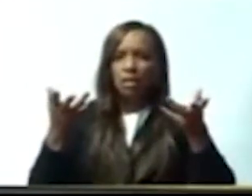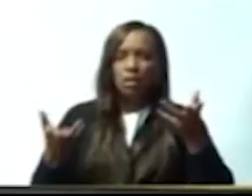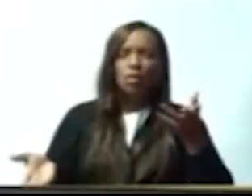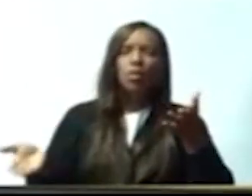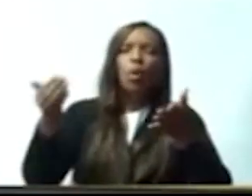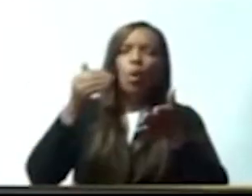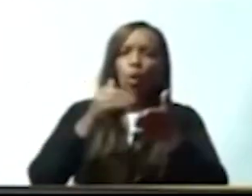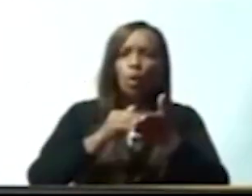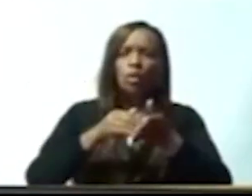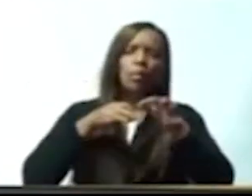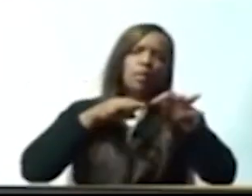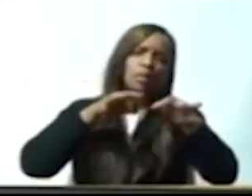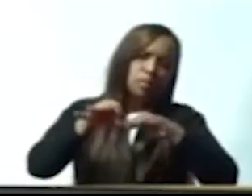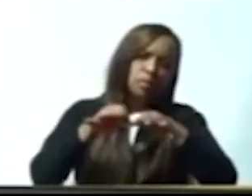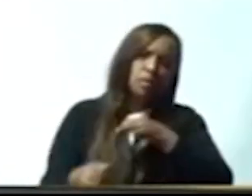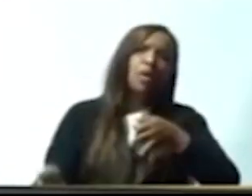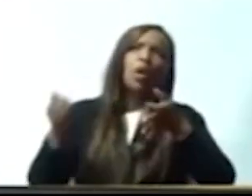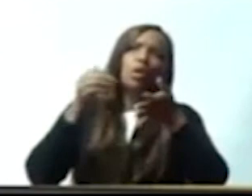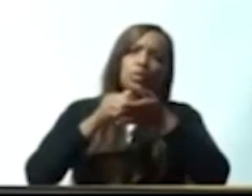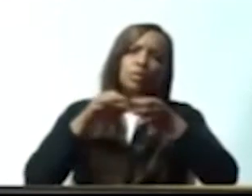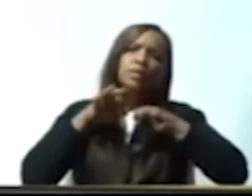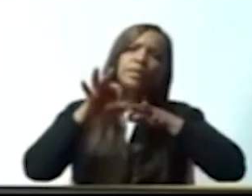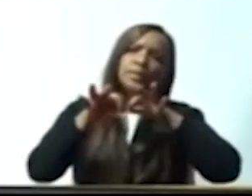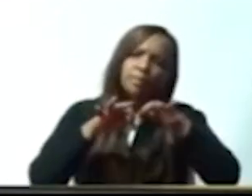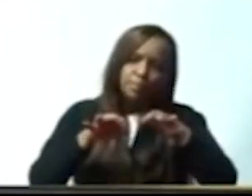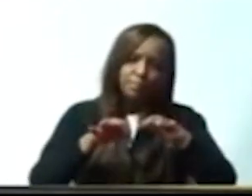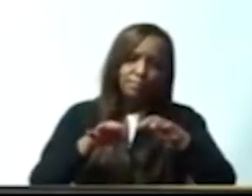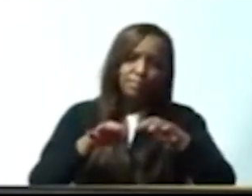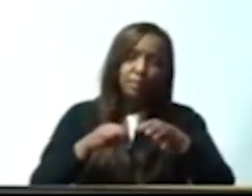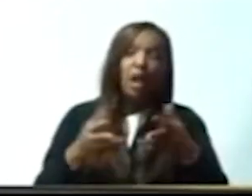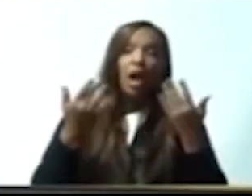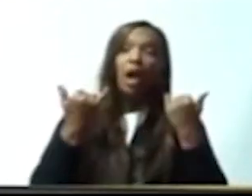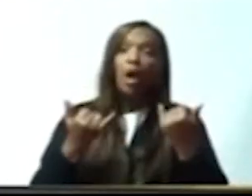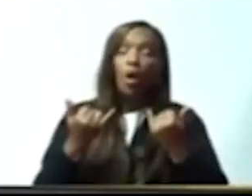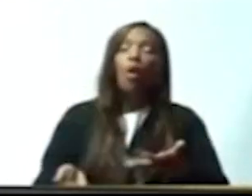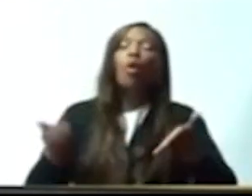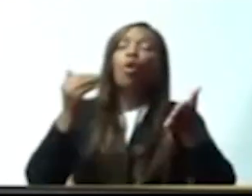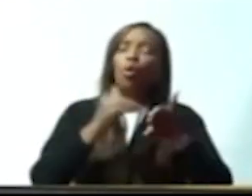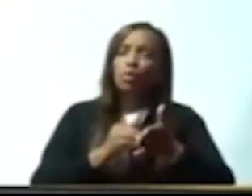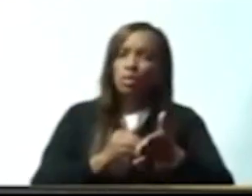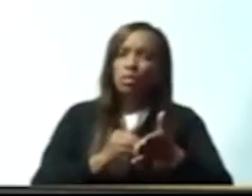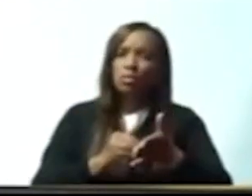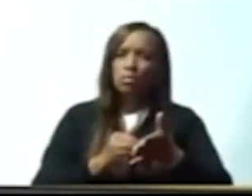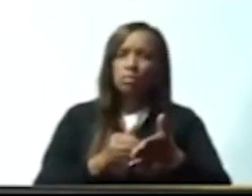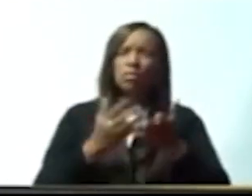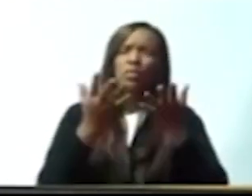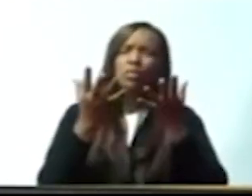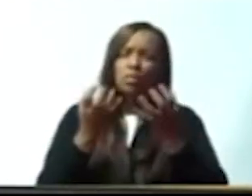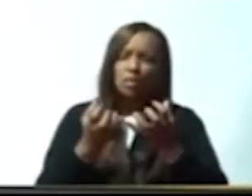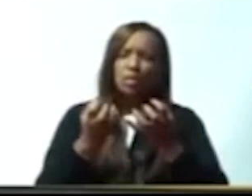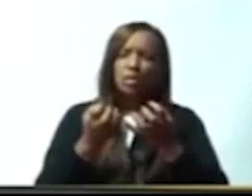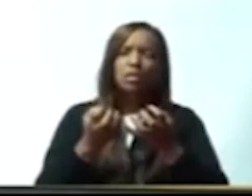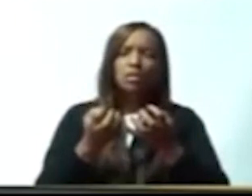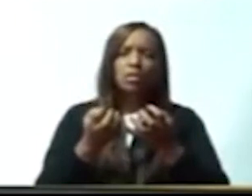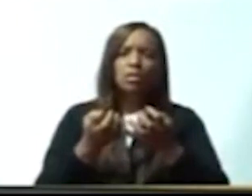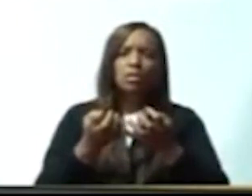quiero levantar mi voz aquí en el Congreso, haciendo un llamado primero a usted, el señor